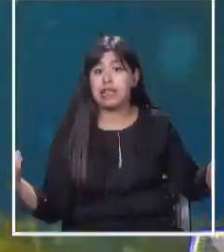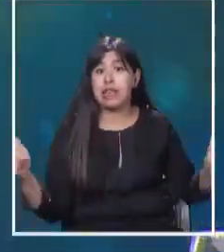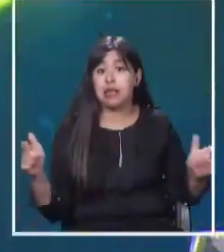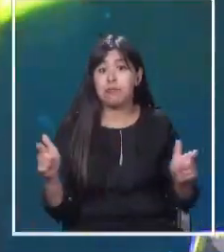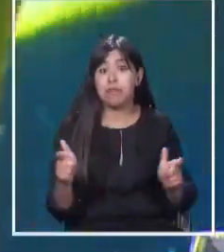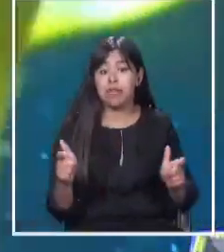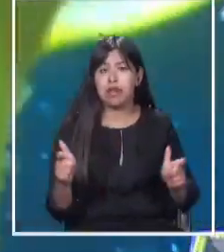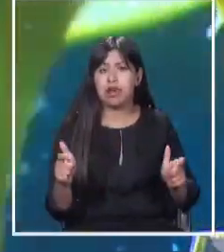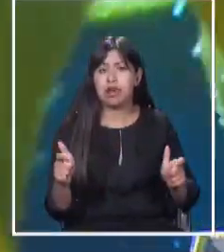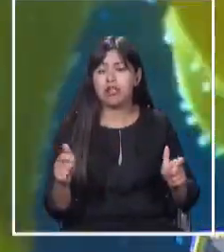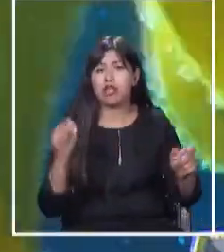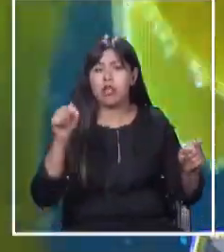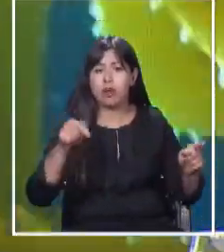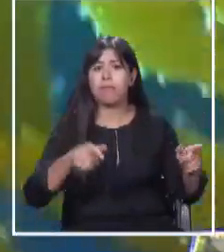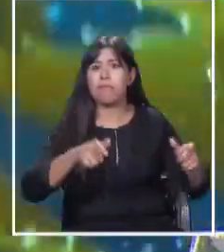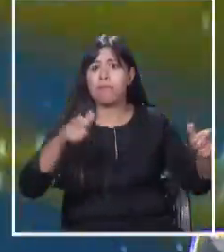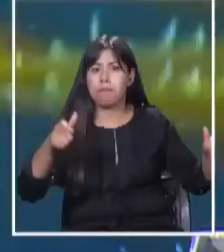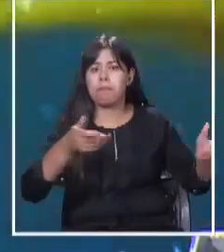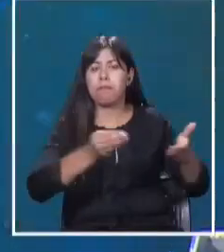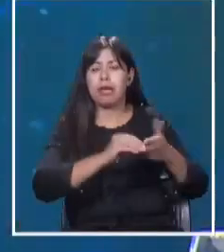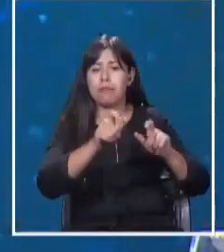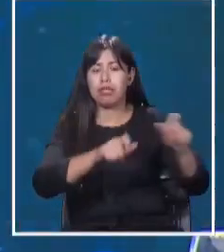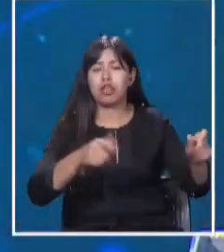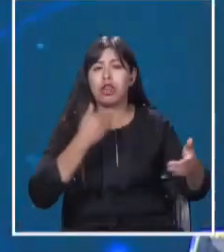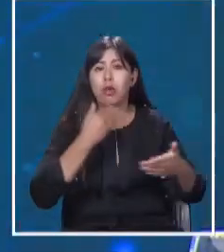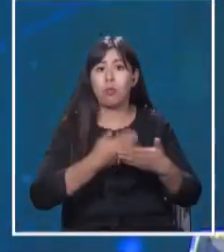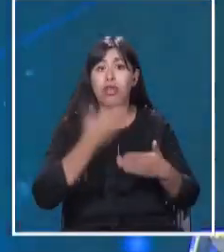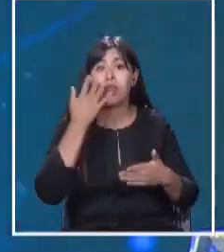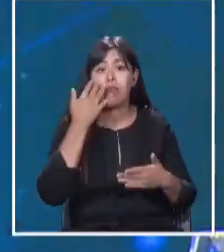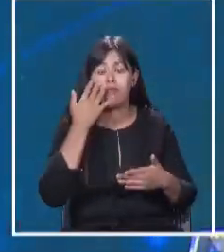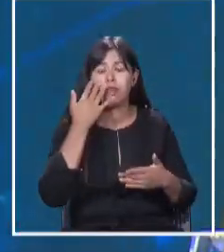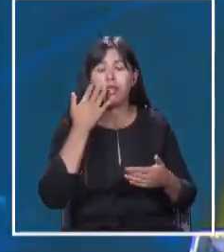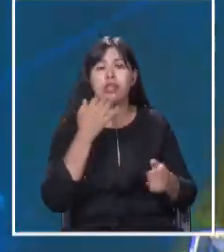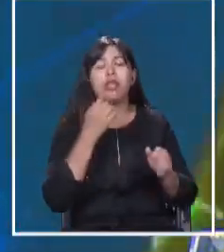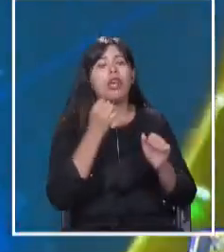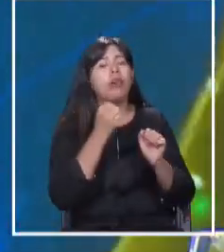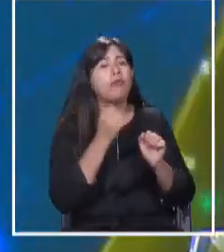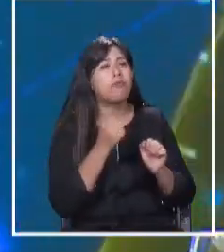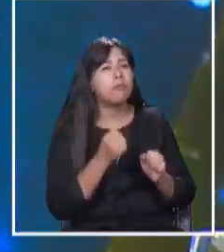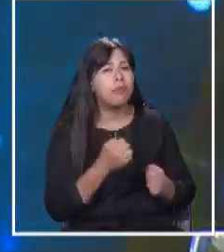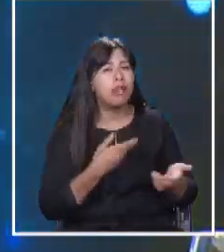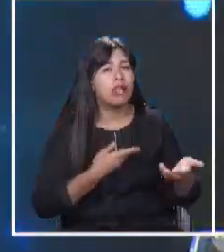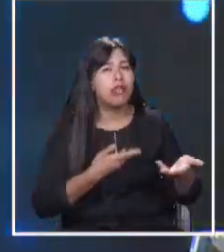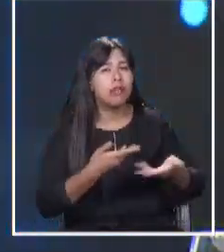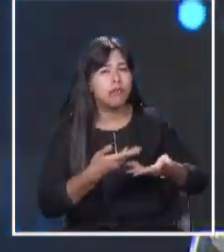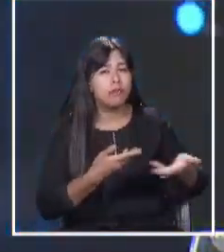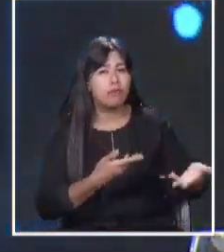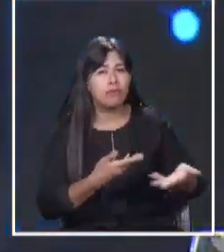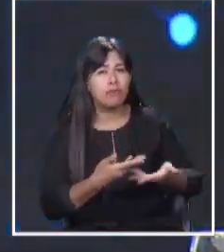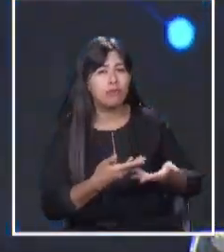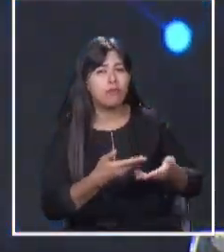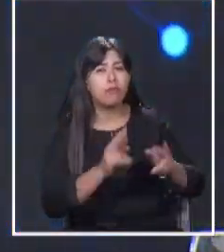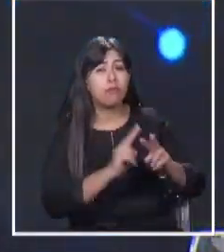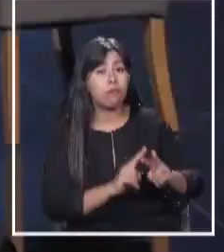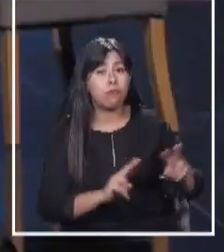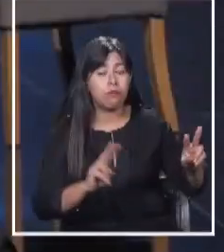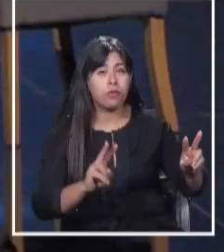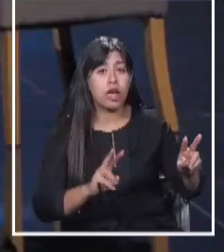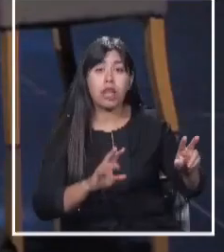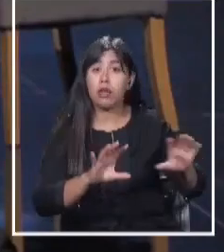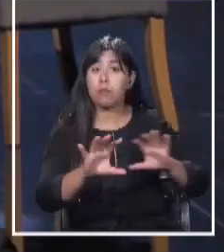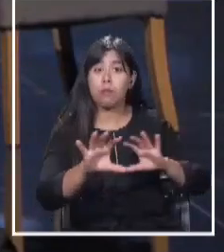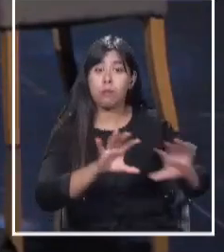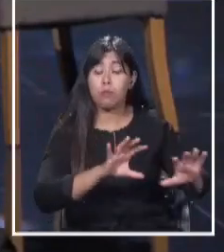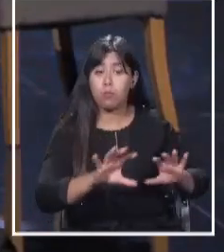espacio, y el mar se requiere, por lo tanto, ¿es posible una convivencia armónica entre estas actividades propias de la